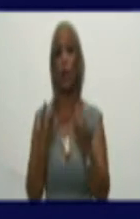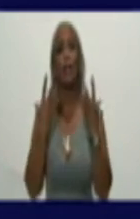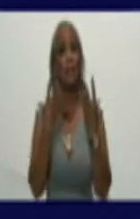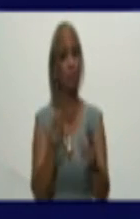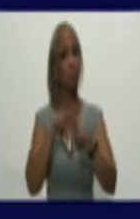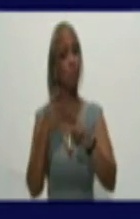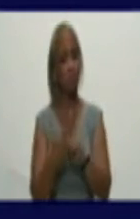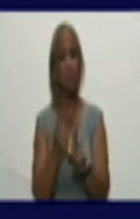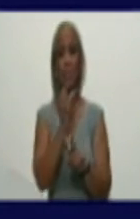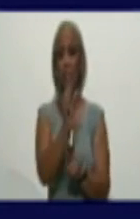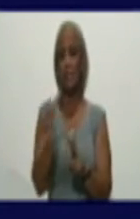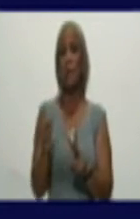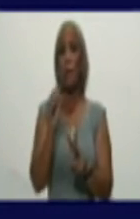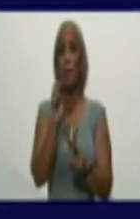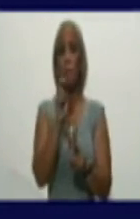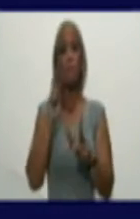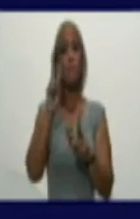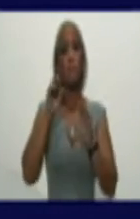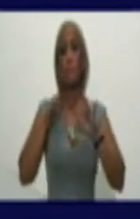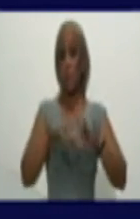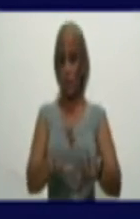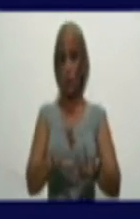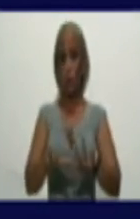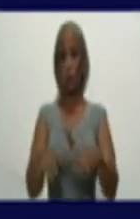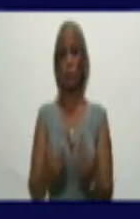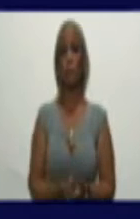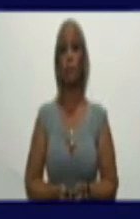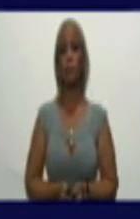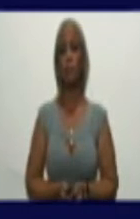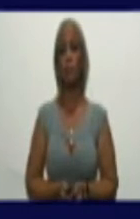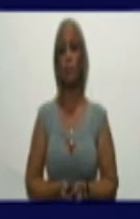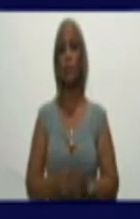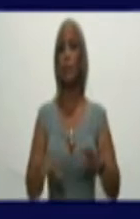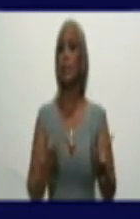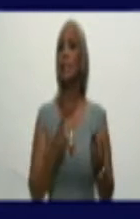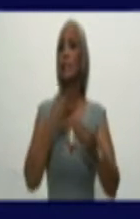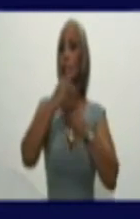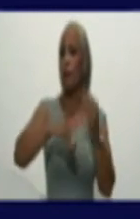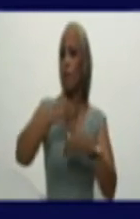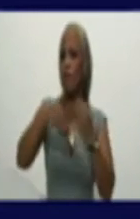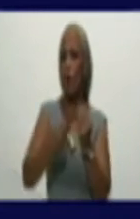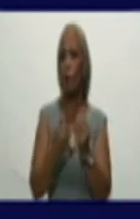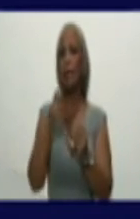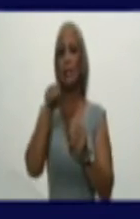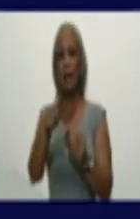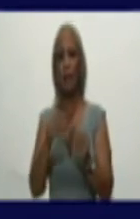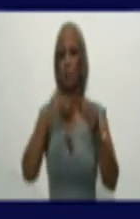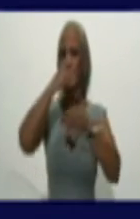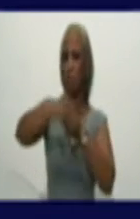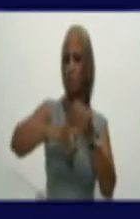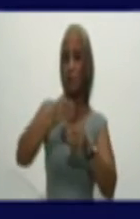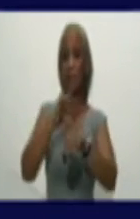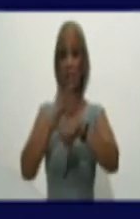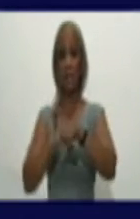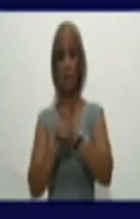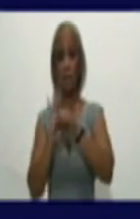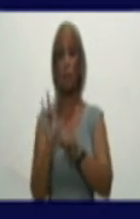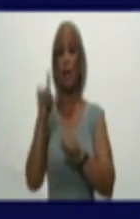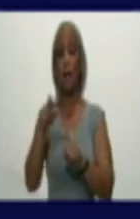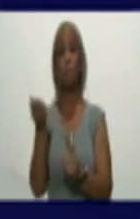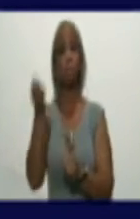difusión del virus. El virus muta y cada mutación de este virus significa más agresividad, por